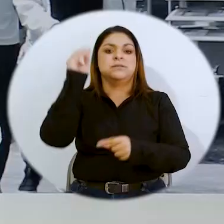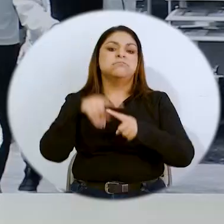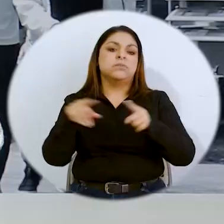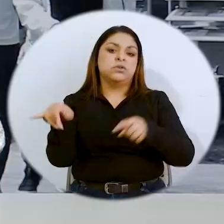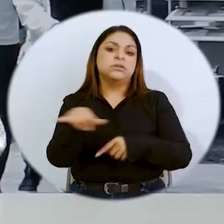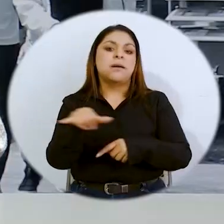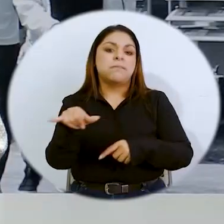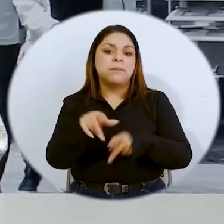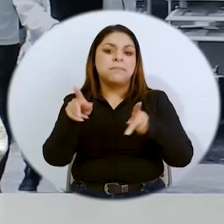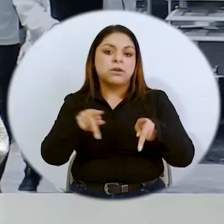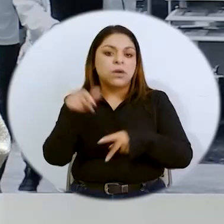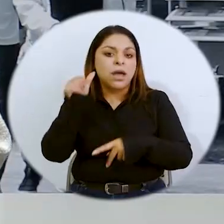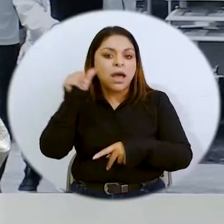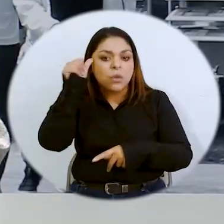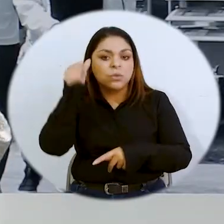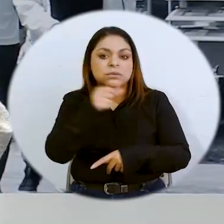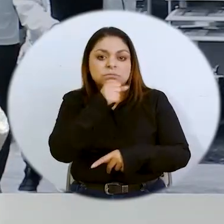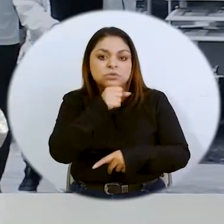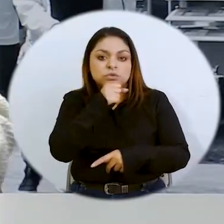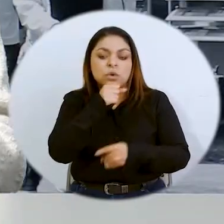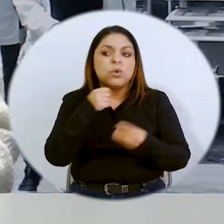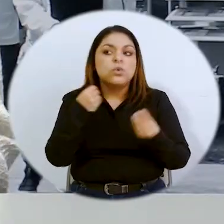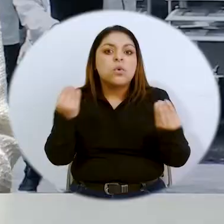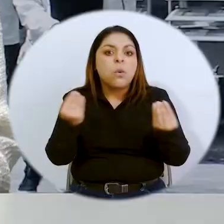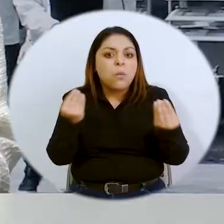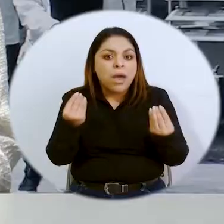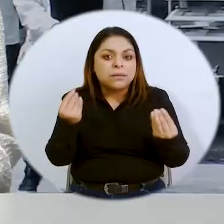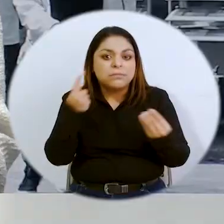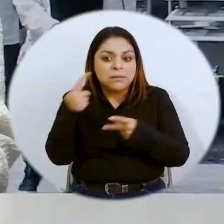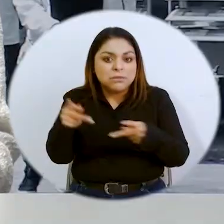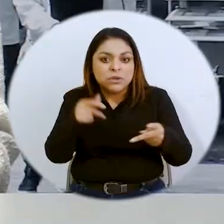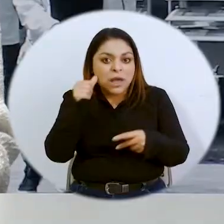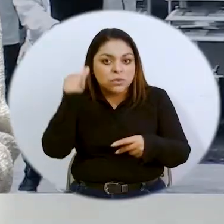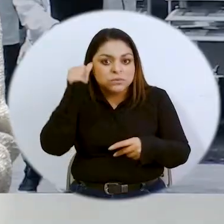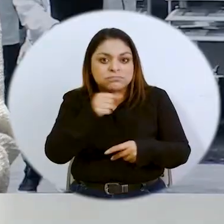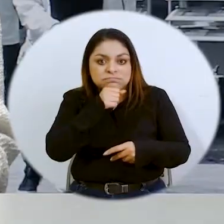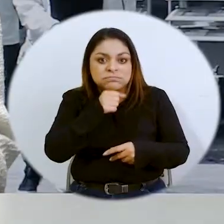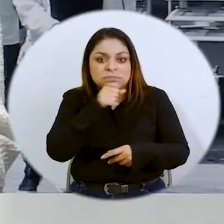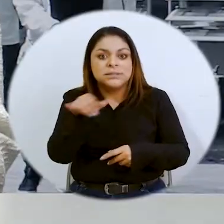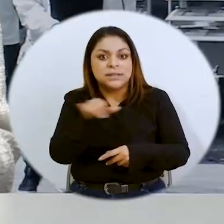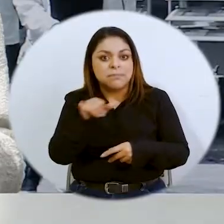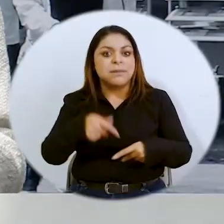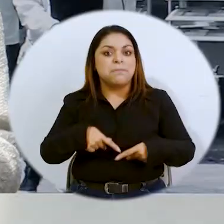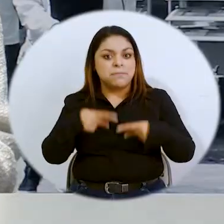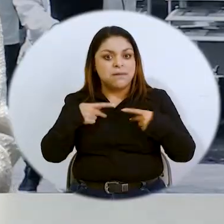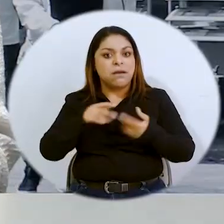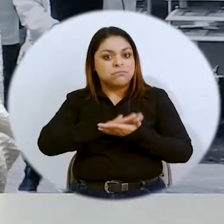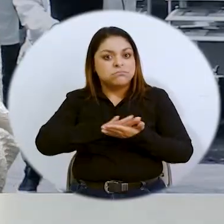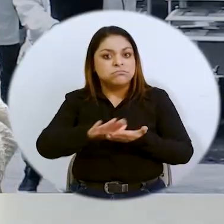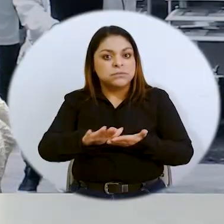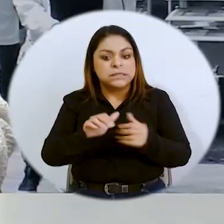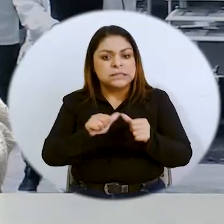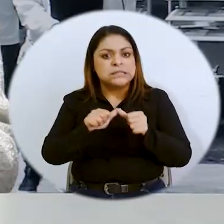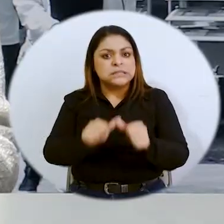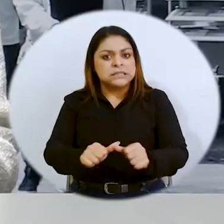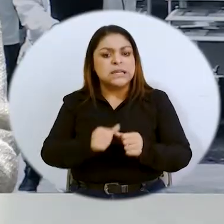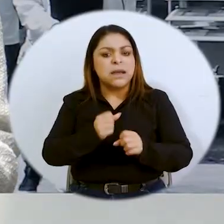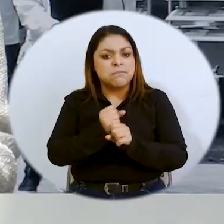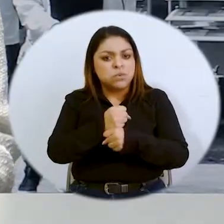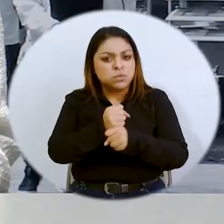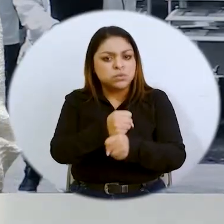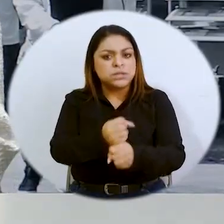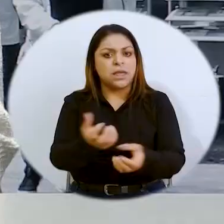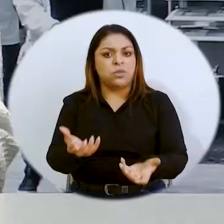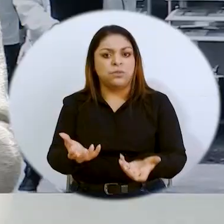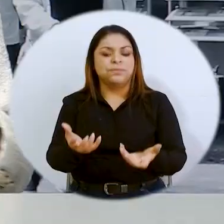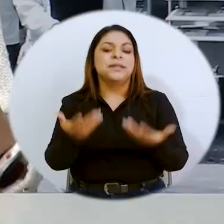también a estas personas adultas mayores, y cómo hacemos para que estas personas adultas mayores también vivan dignamente y sigan